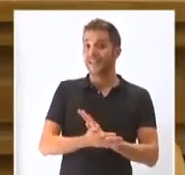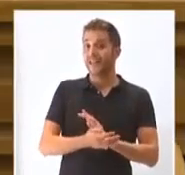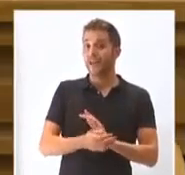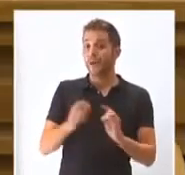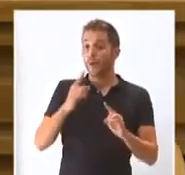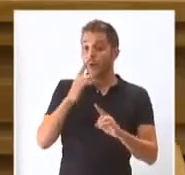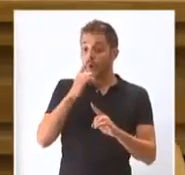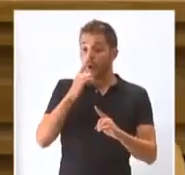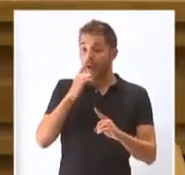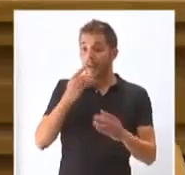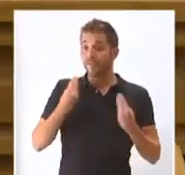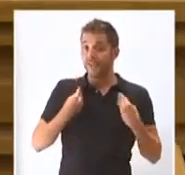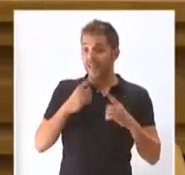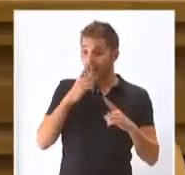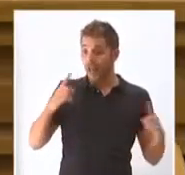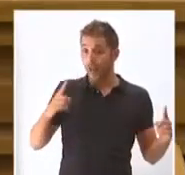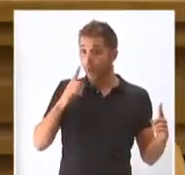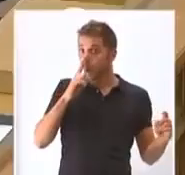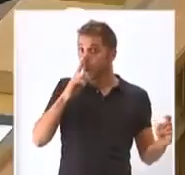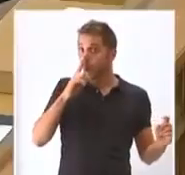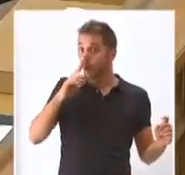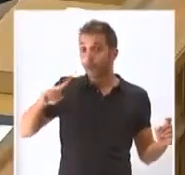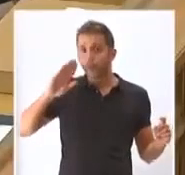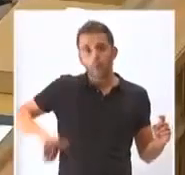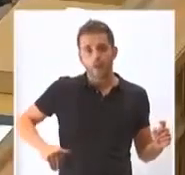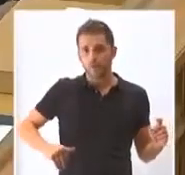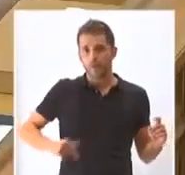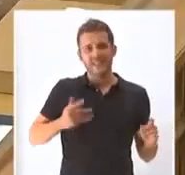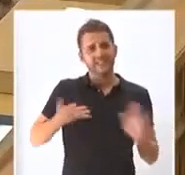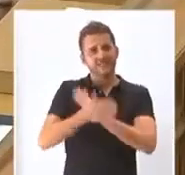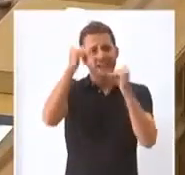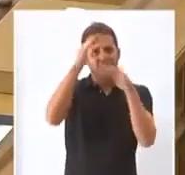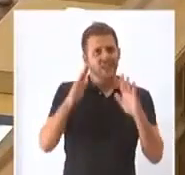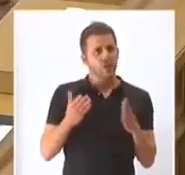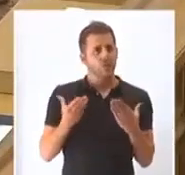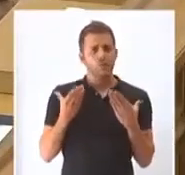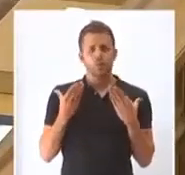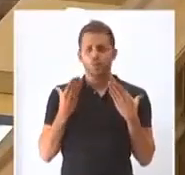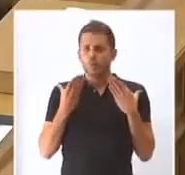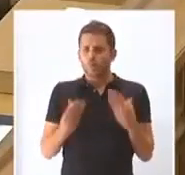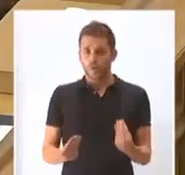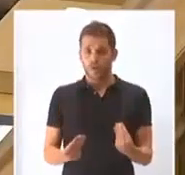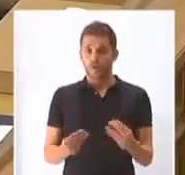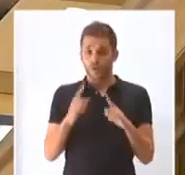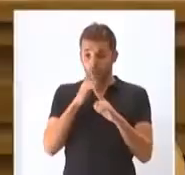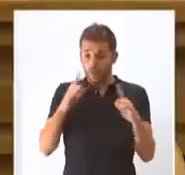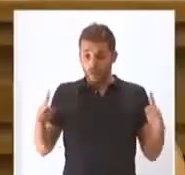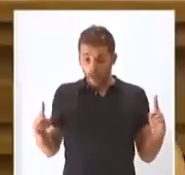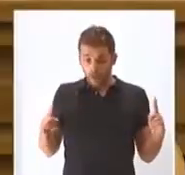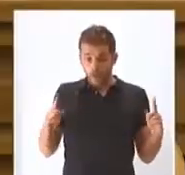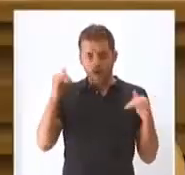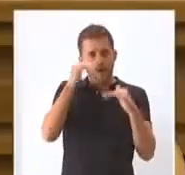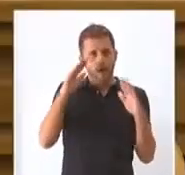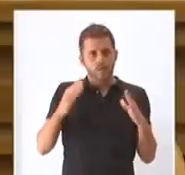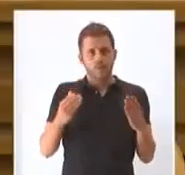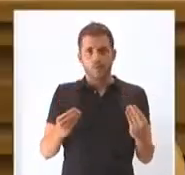vida y eso básicamente no tiene que ver con la cantidad de atenciones que se hacen millones a lo largo de un año no tiene que